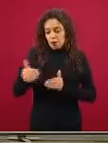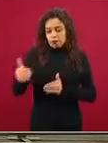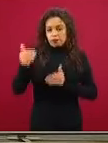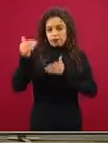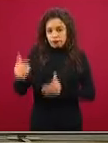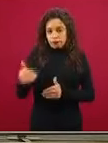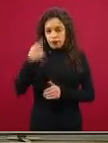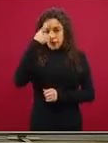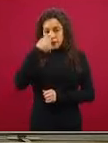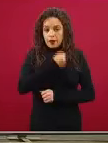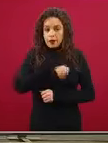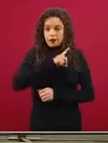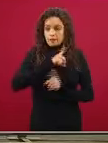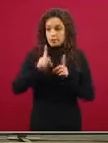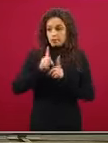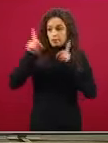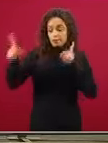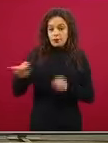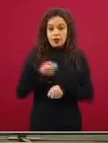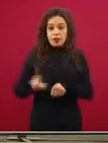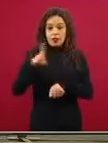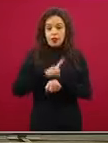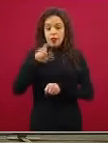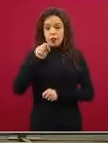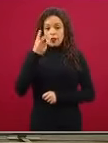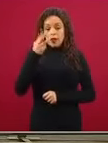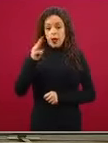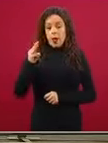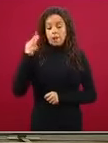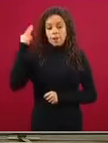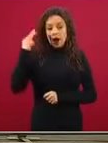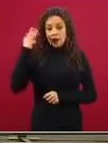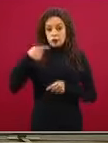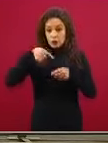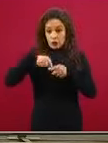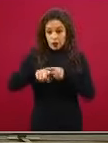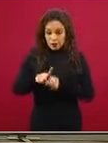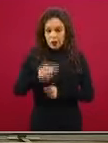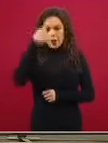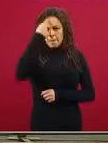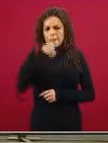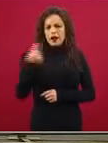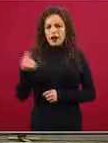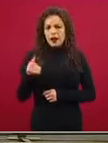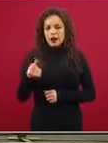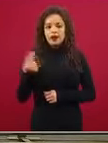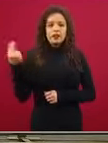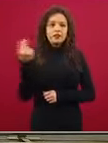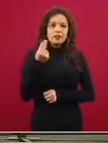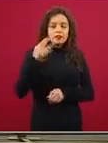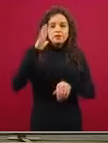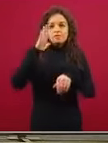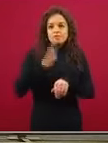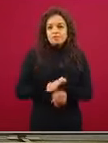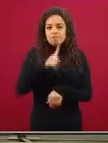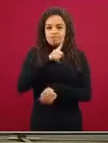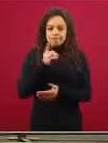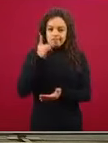marzo y que atendieron precisamente al criterio de encontrar el punto óptimo, el punto más oportuno